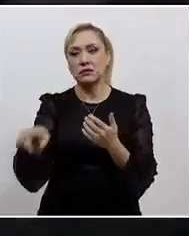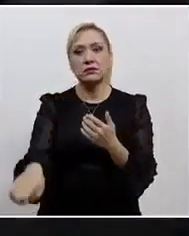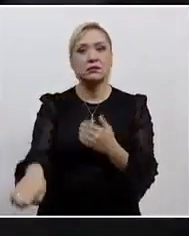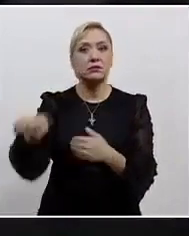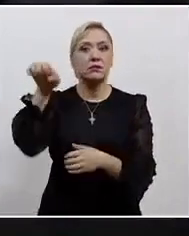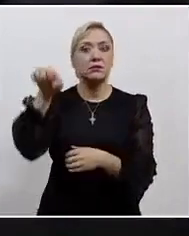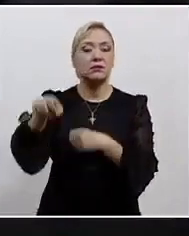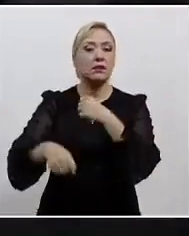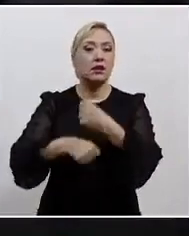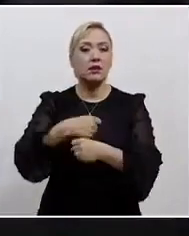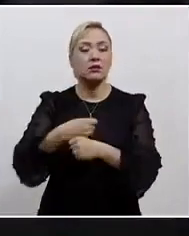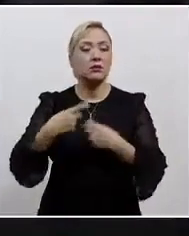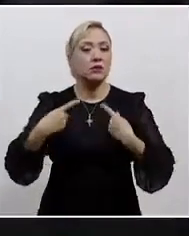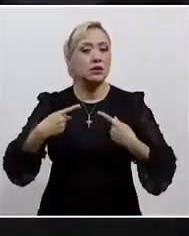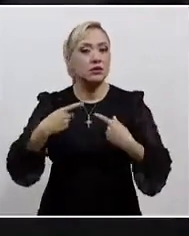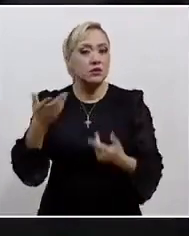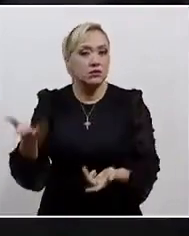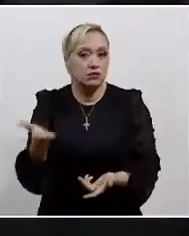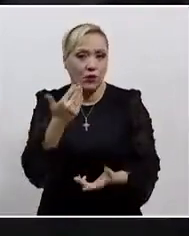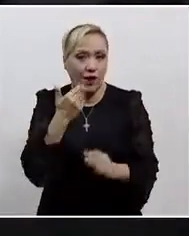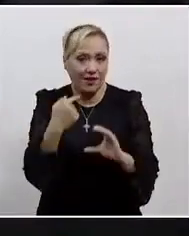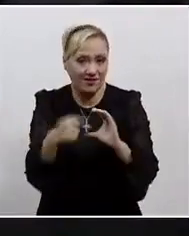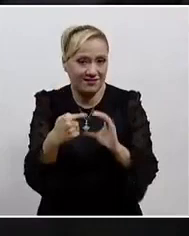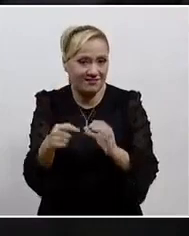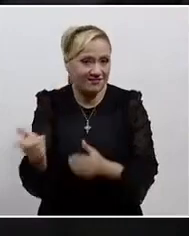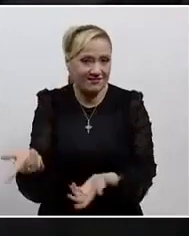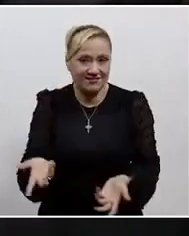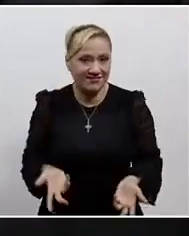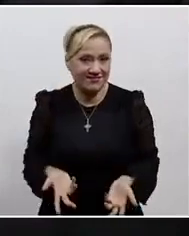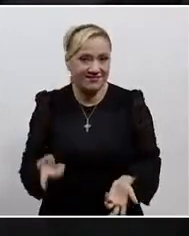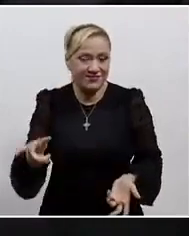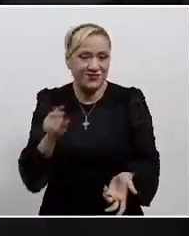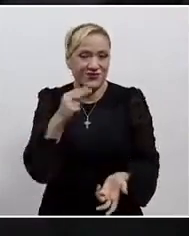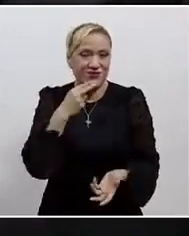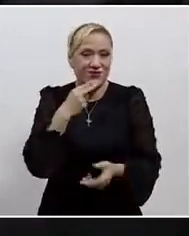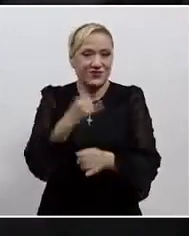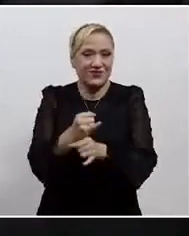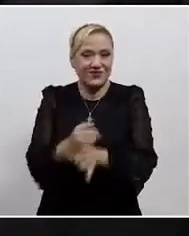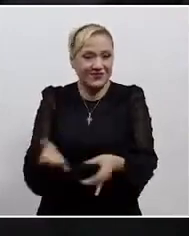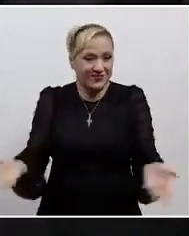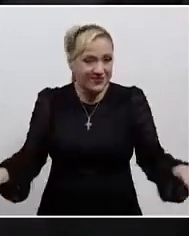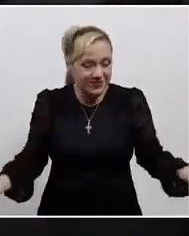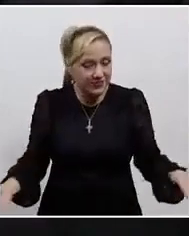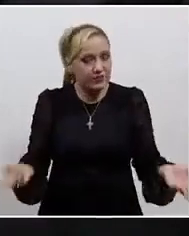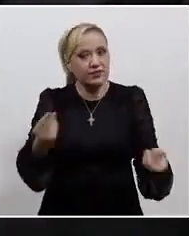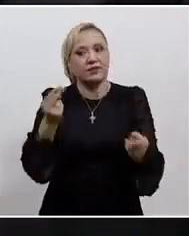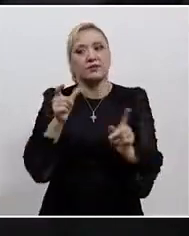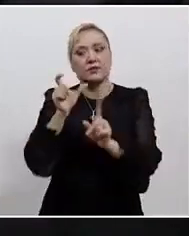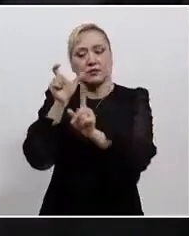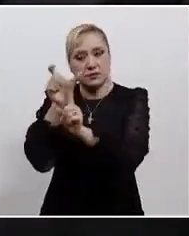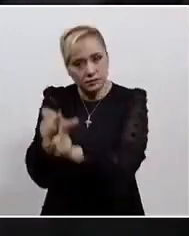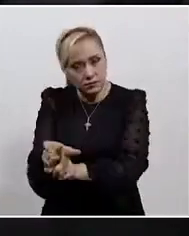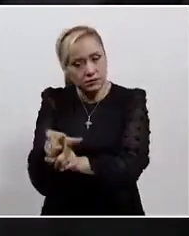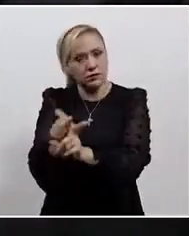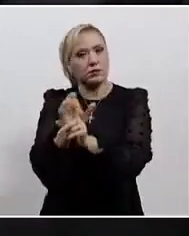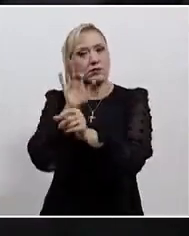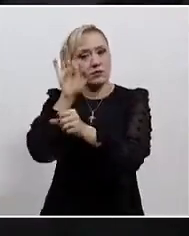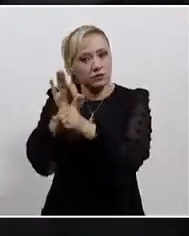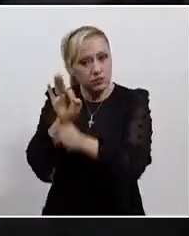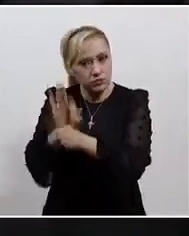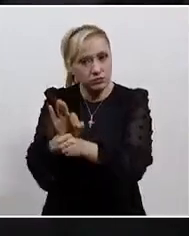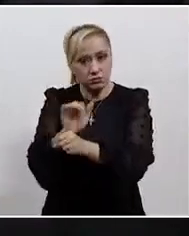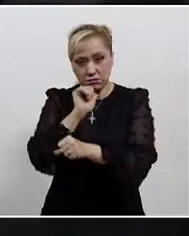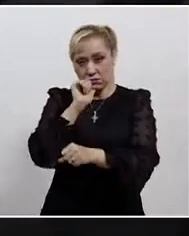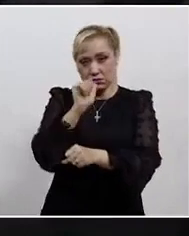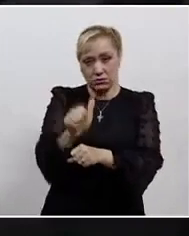de la persona. Evidentemente, esa persona, si no la salvaguardas, si no la arropas, si no la